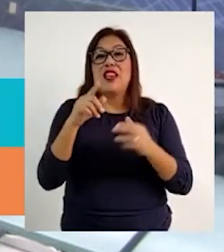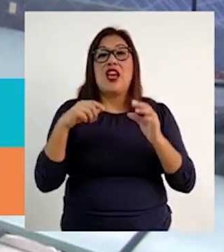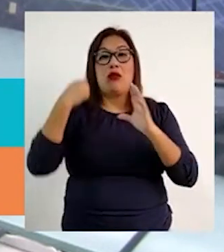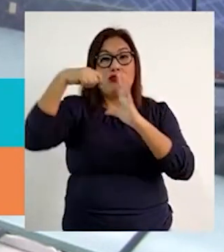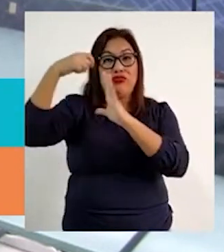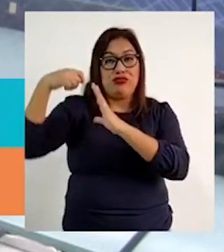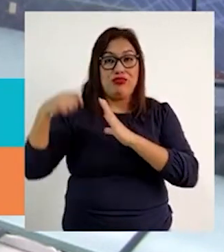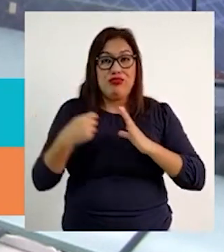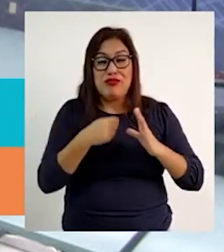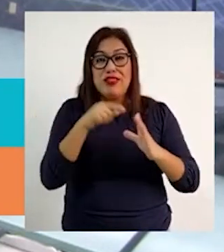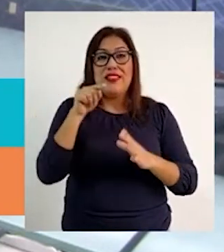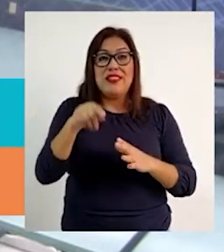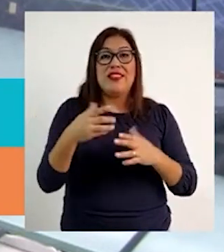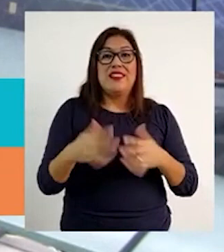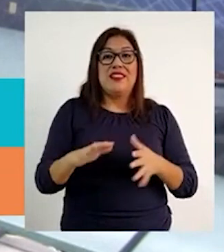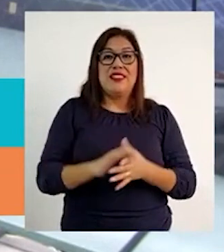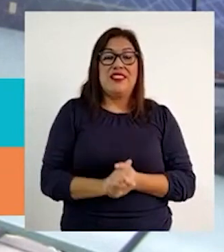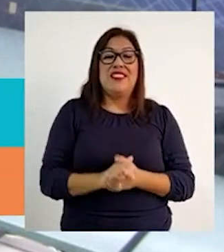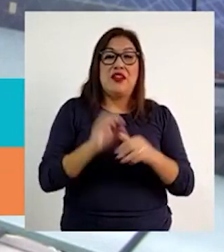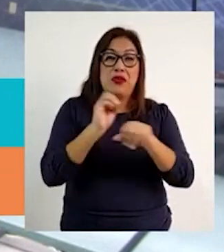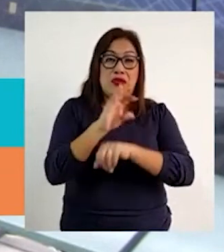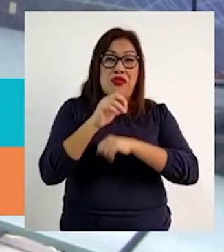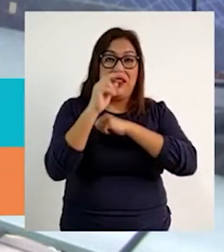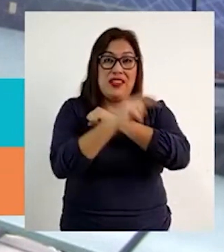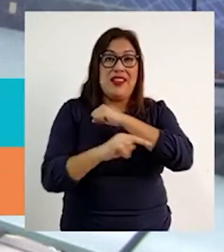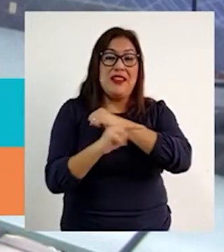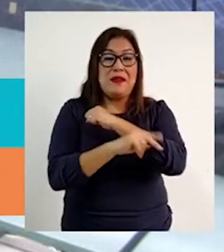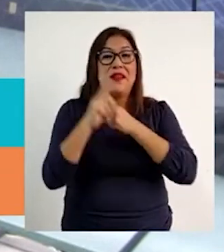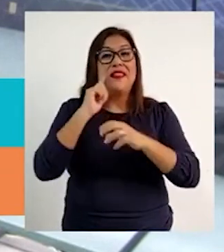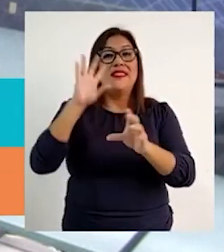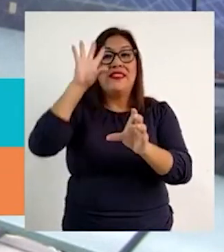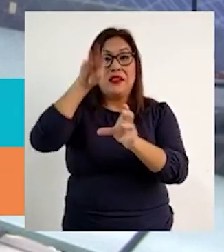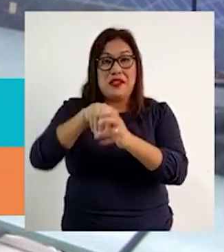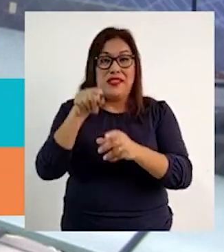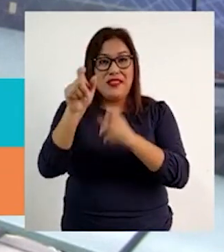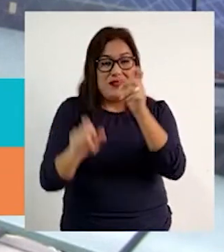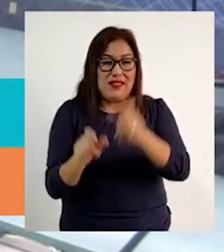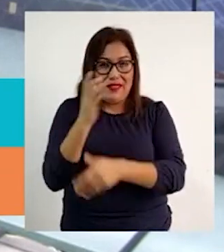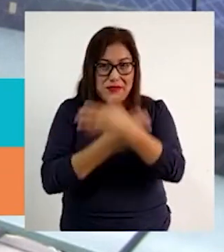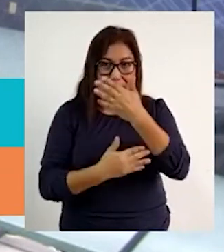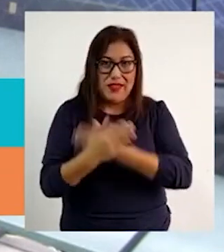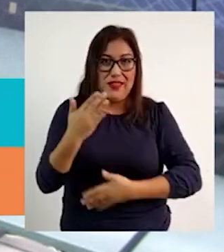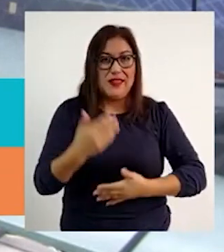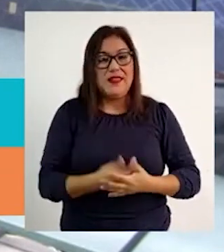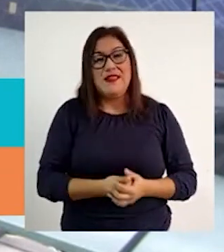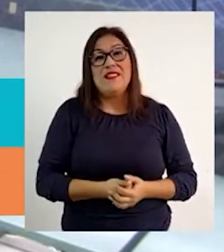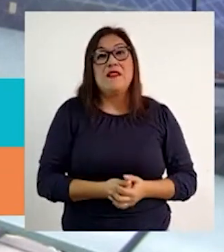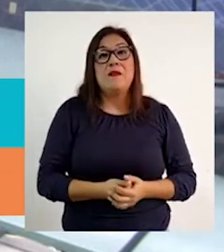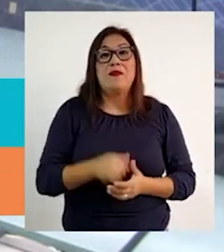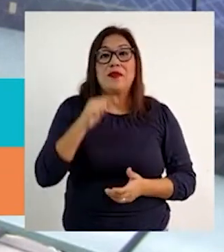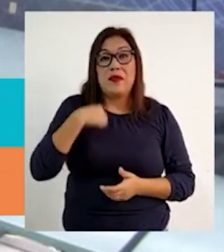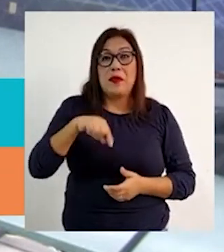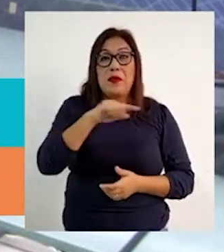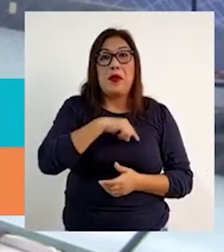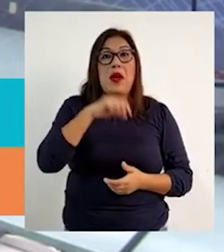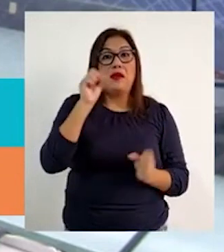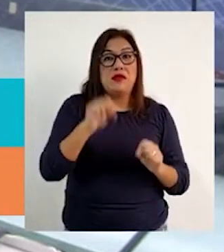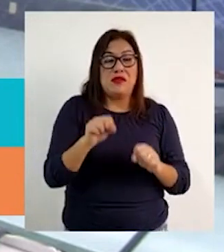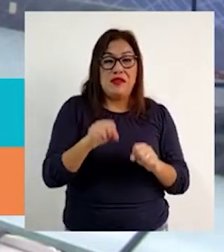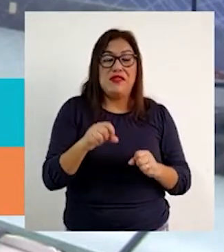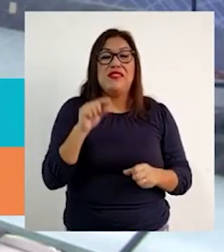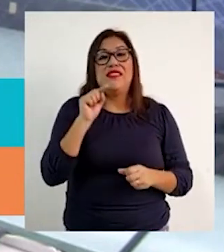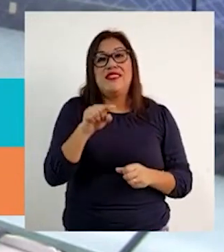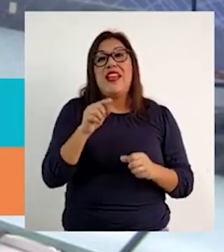Comunicaciones del Consejo Nacional para la Integración de la Persona con Discapacidad, que estaremos como aliados en